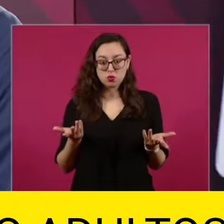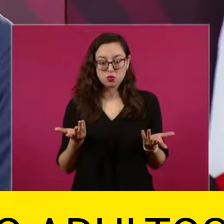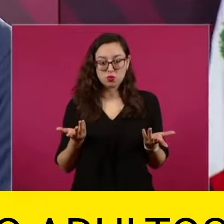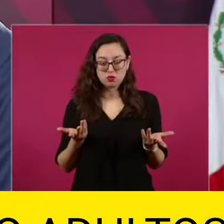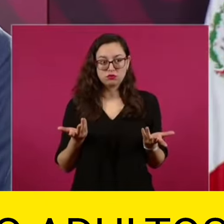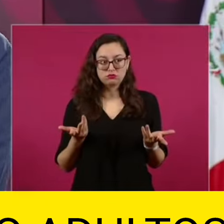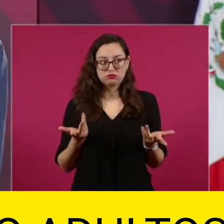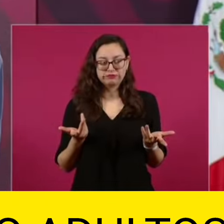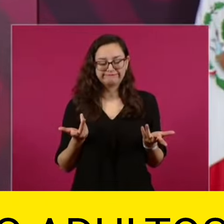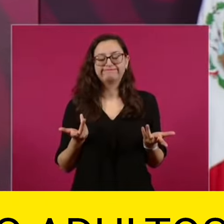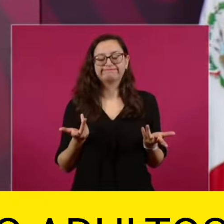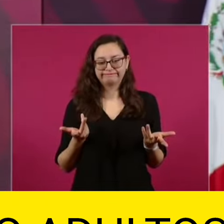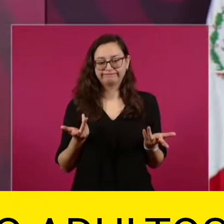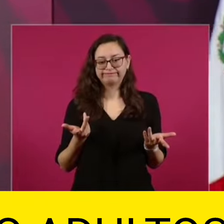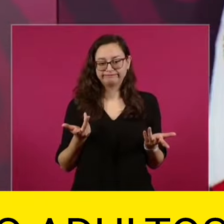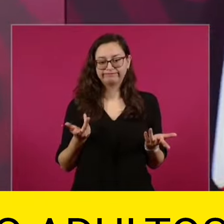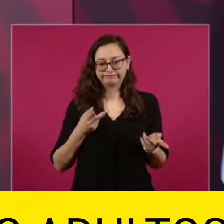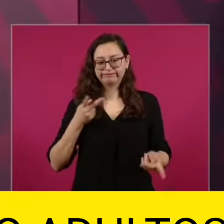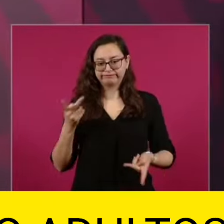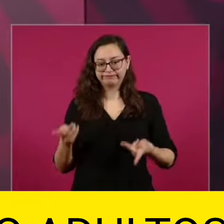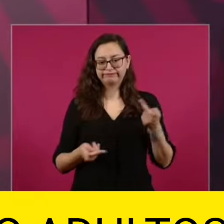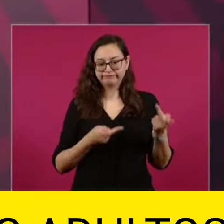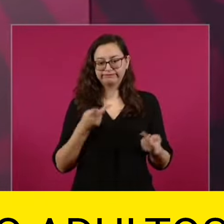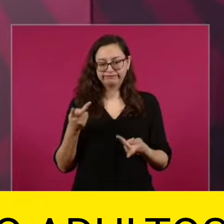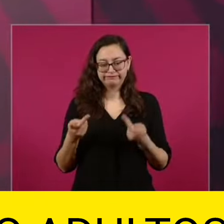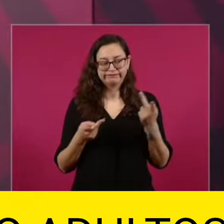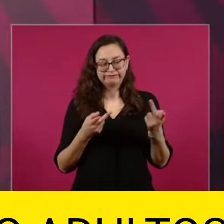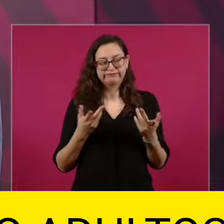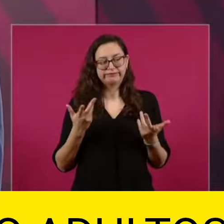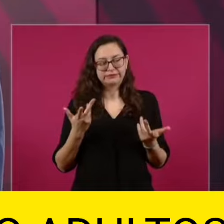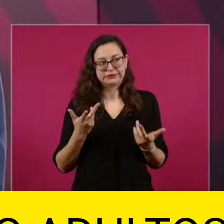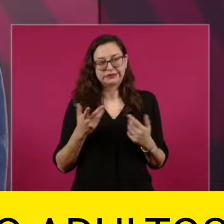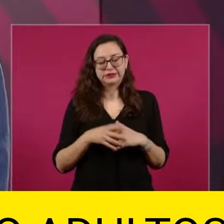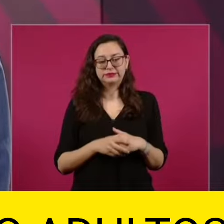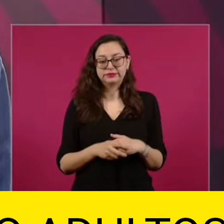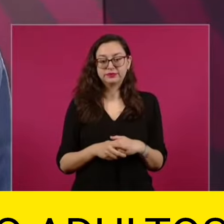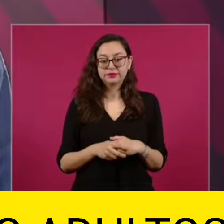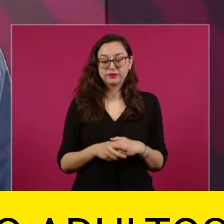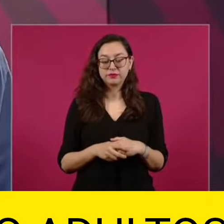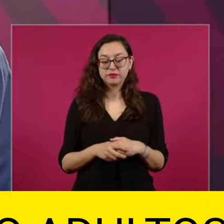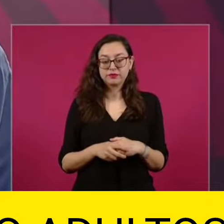paisanos, paisanas, migrantes, que